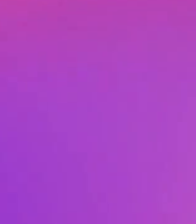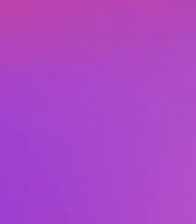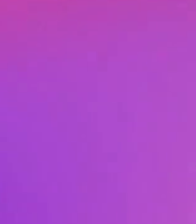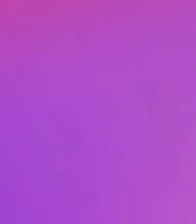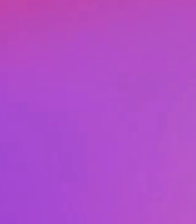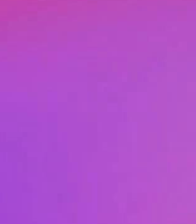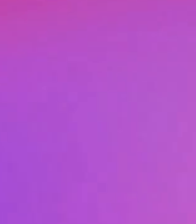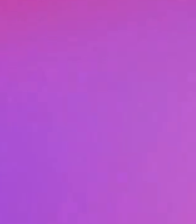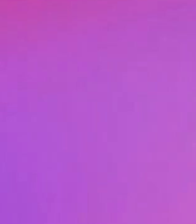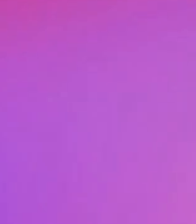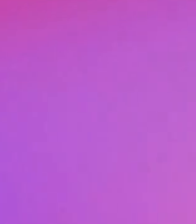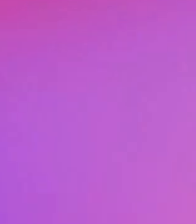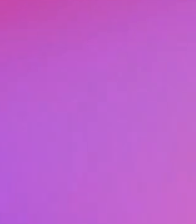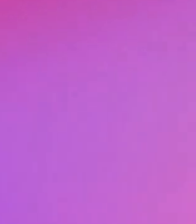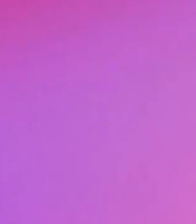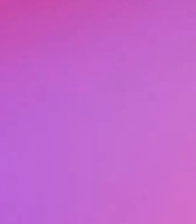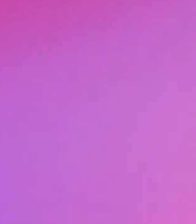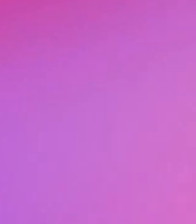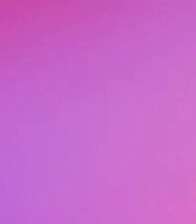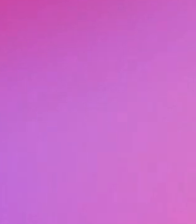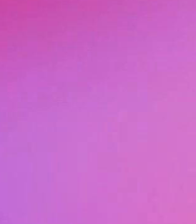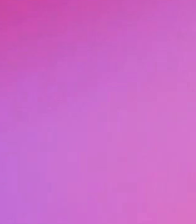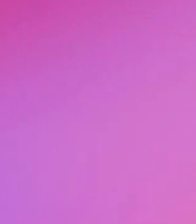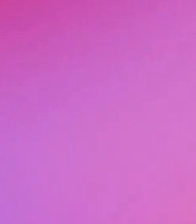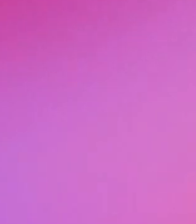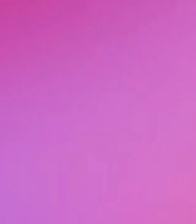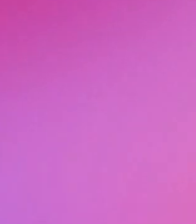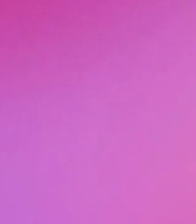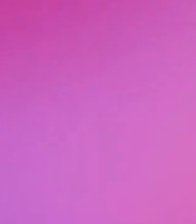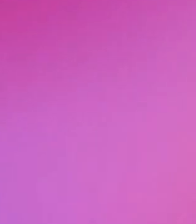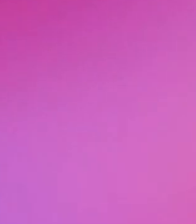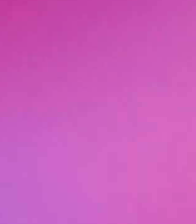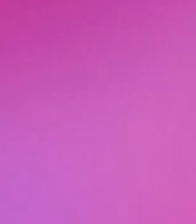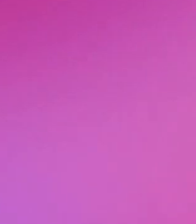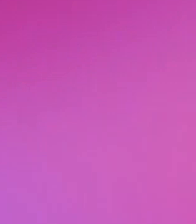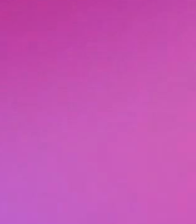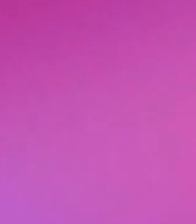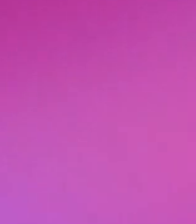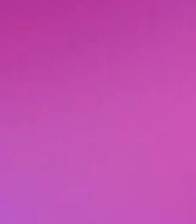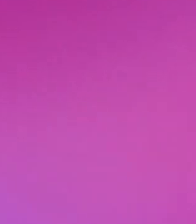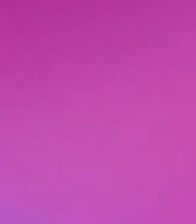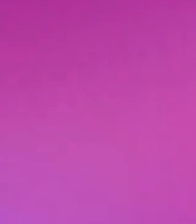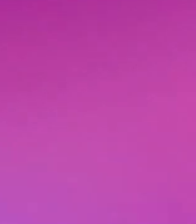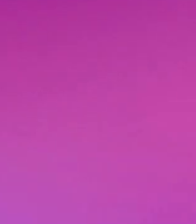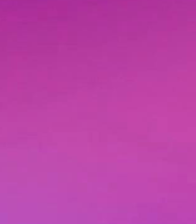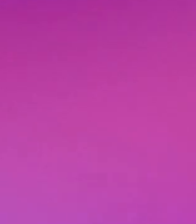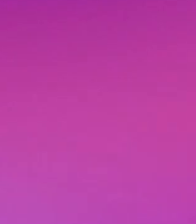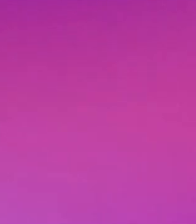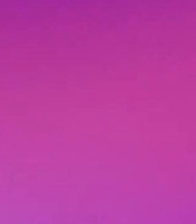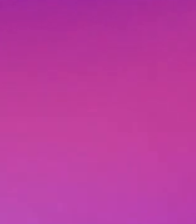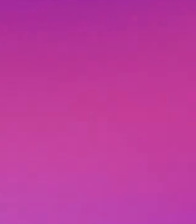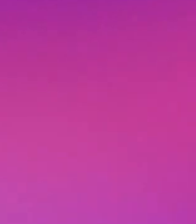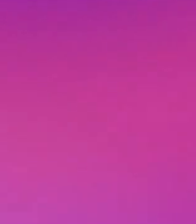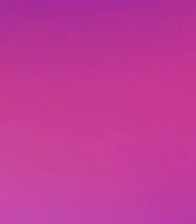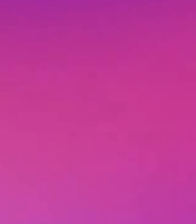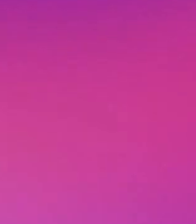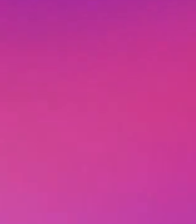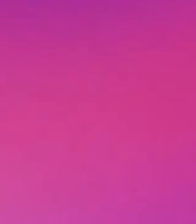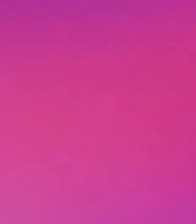Si requieres consultar los libros de texto en versión digital, recuerda que los puedes encontrar en la página